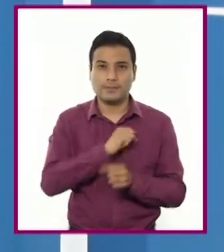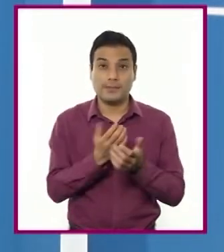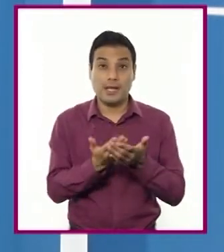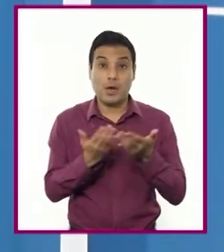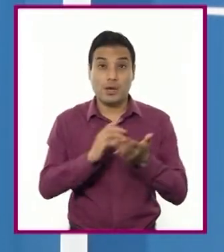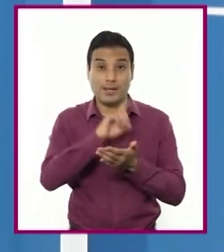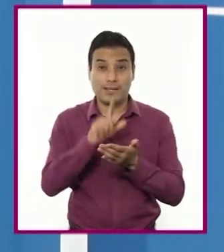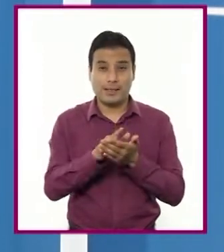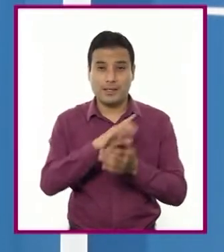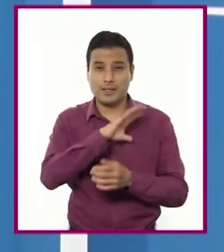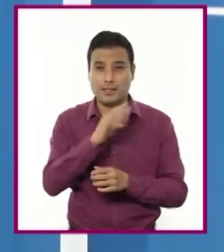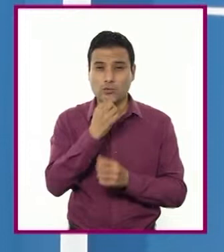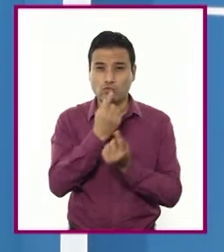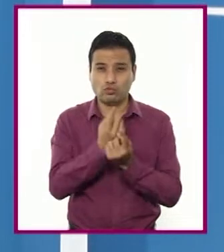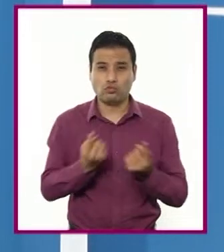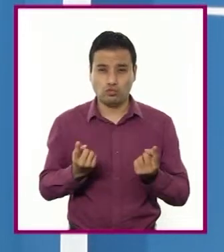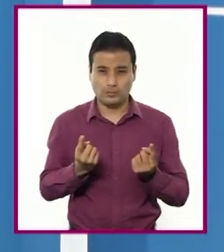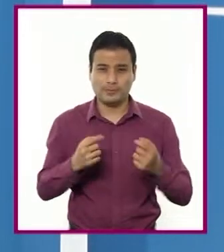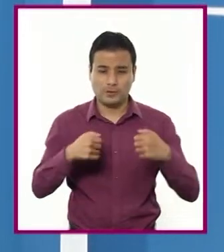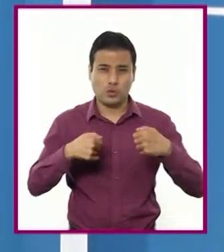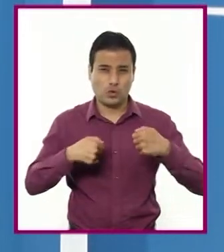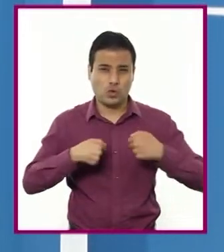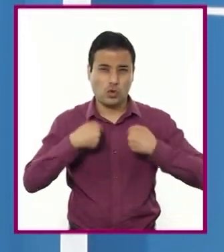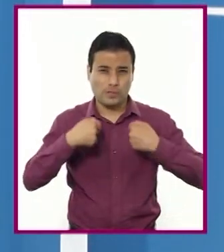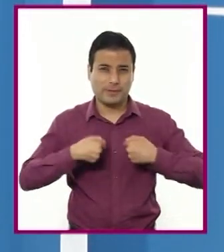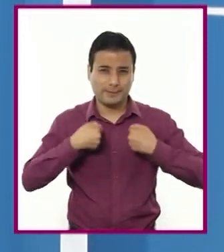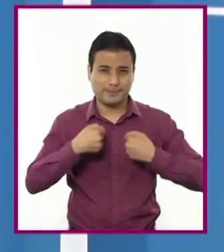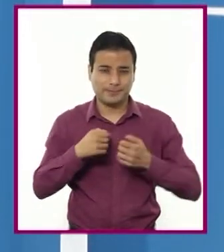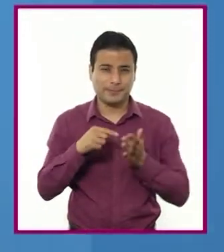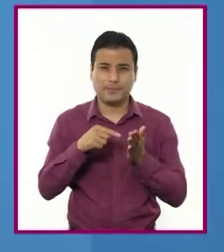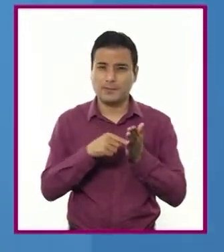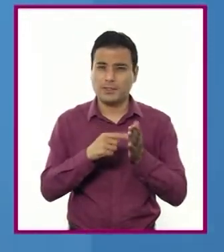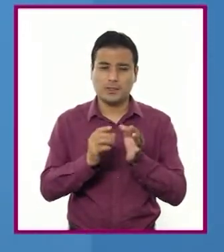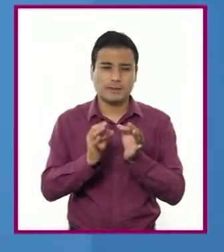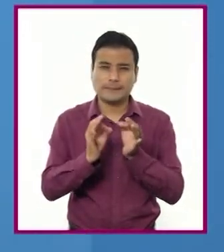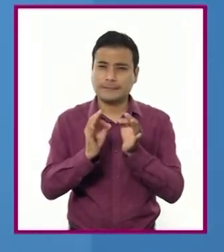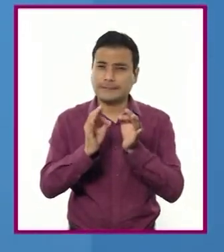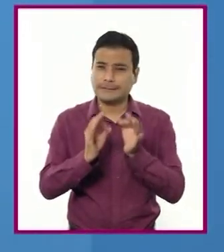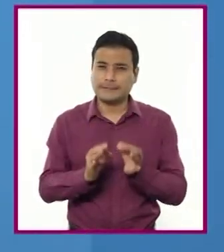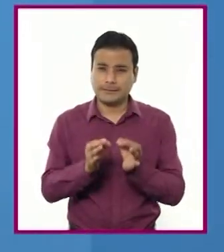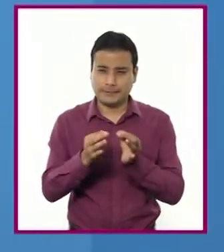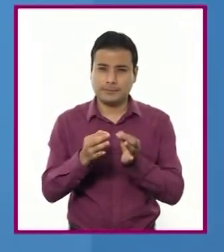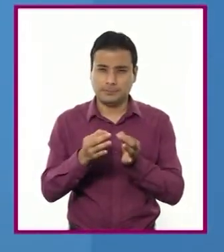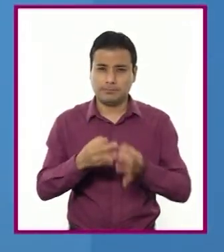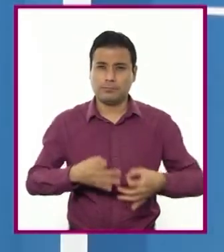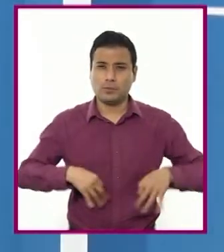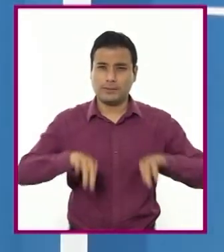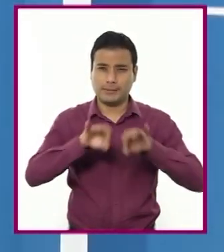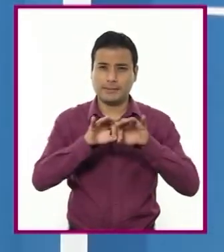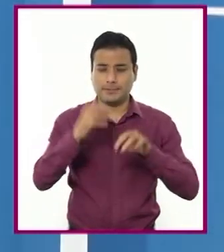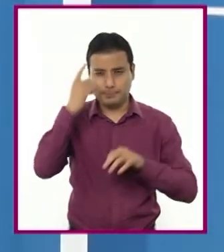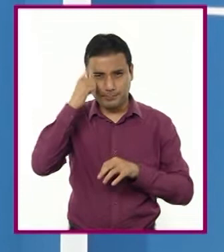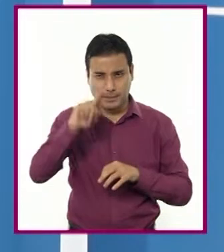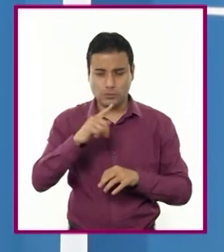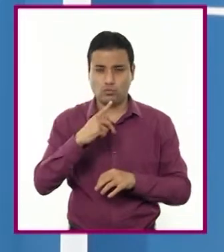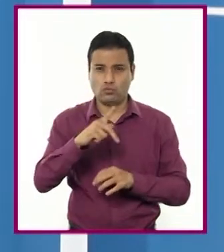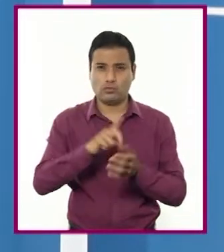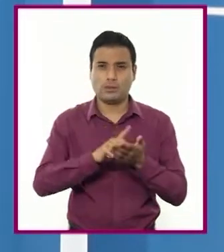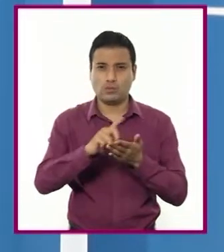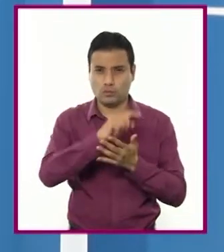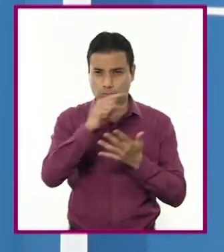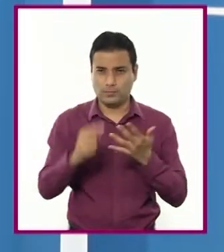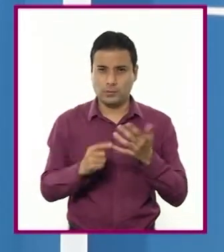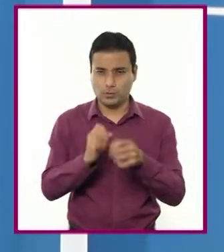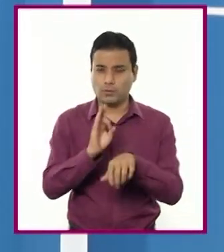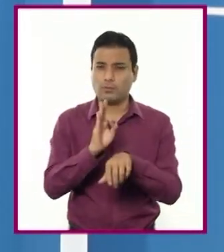de los Derechos de Niñas, Niños y Adolescentes es el instrumento más importante que se tiene para exigir sus derechos, y